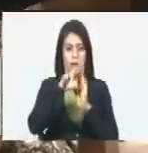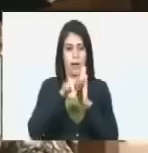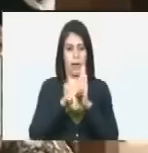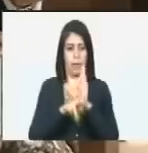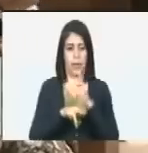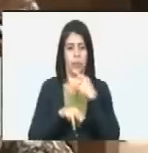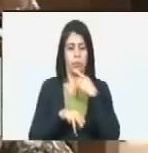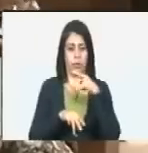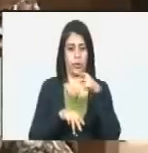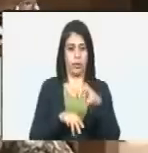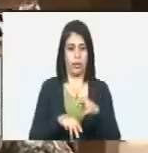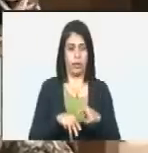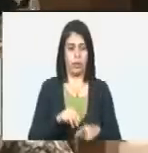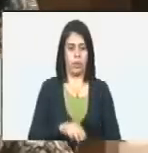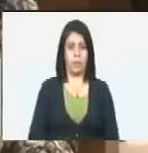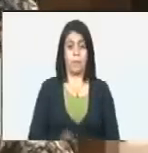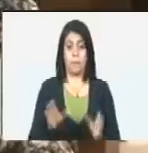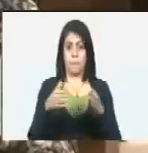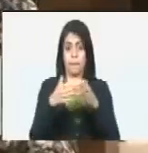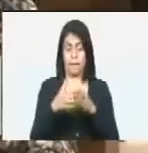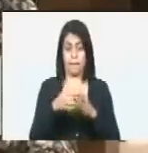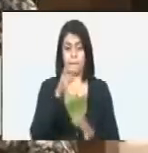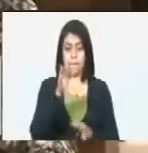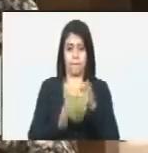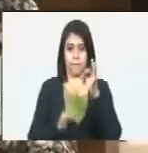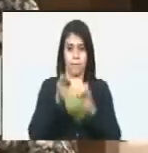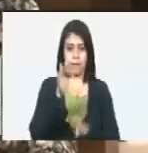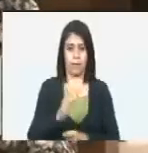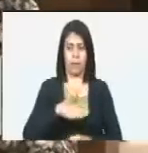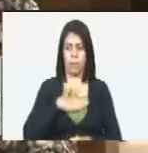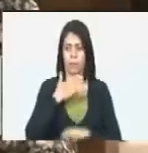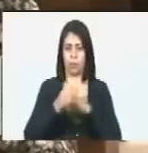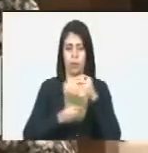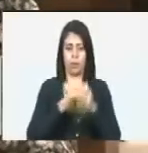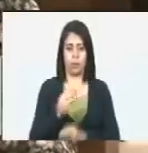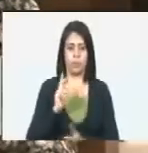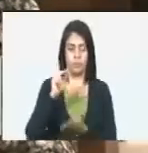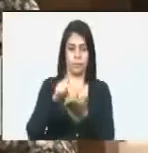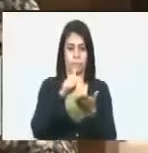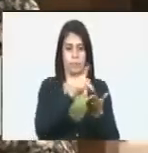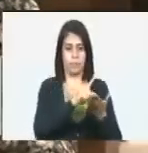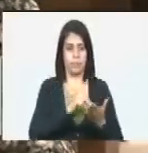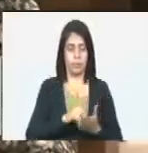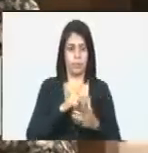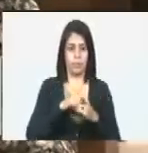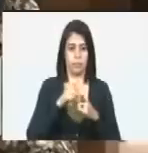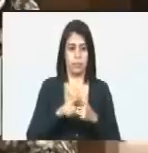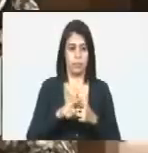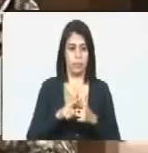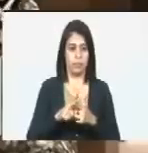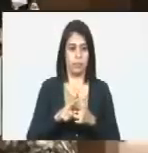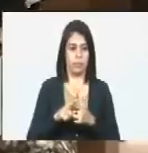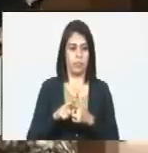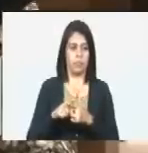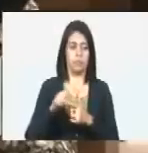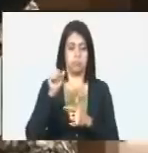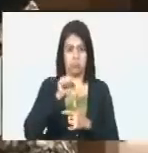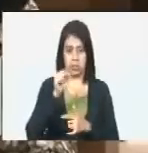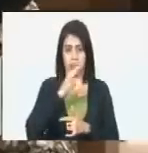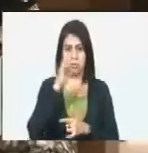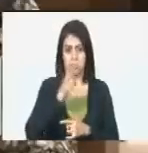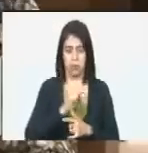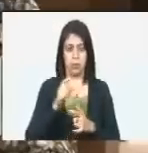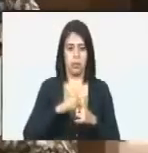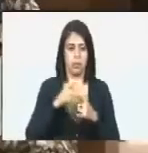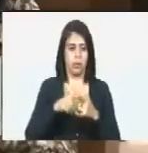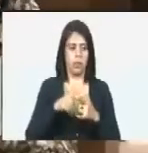la Corte que se puede comparecer sin ser parte. Ciertamente es un híbrido con